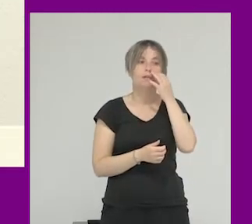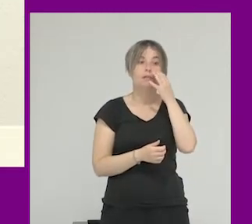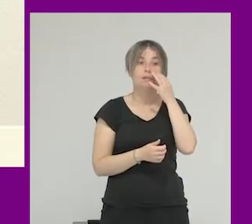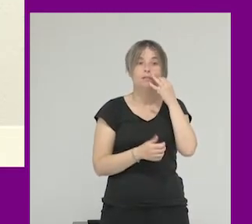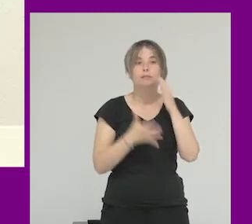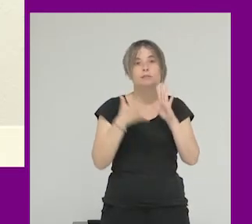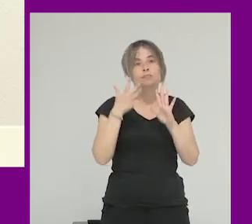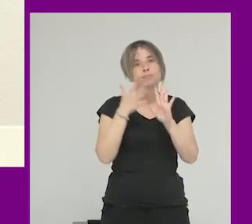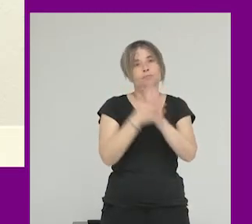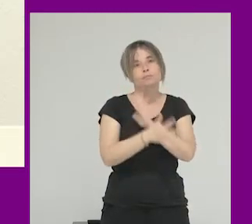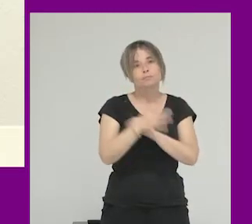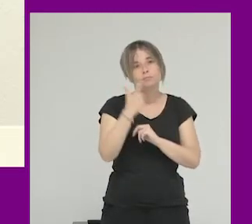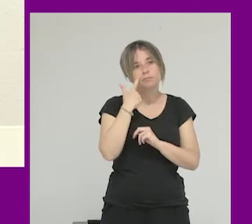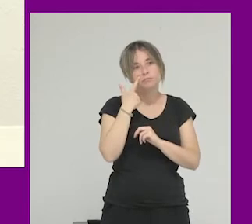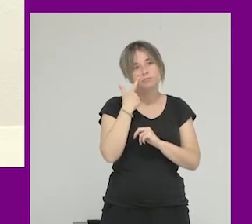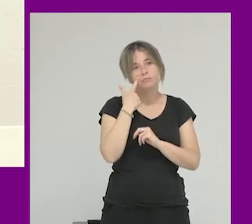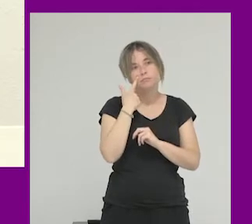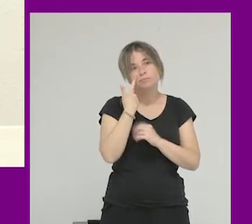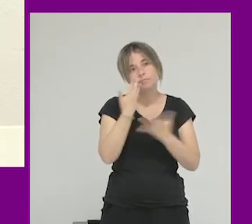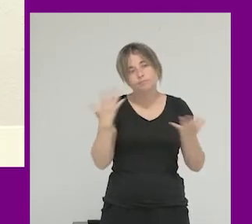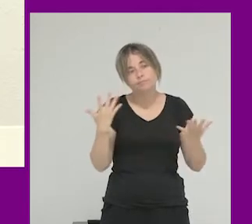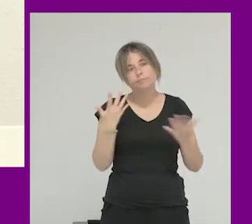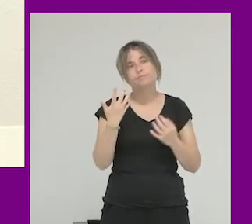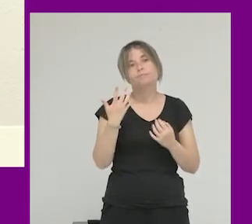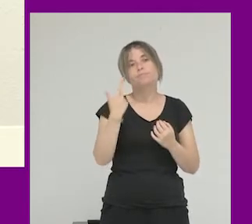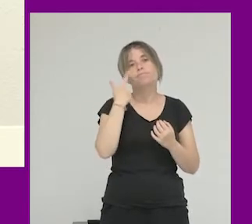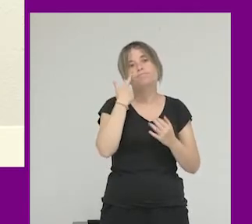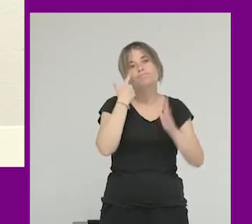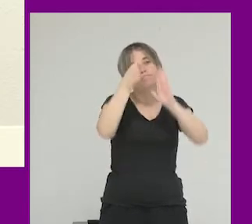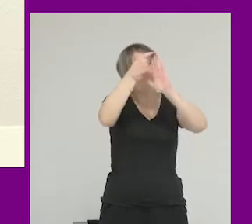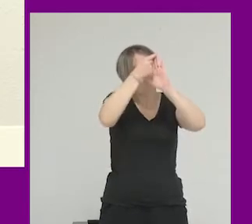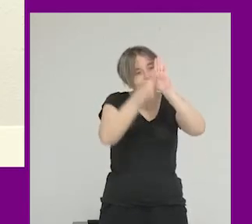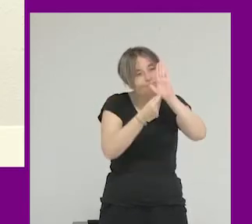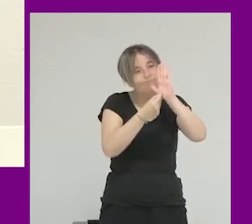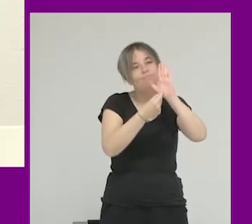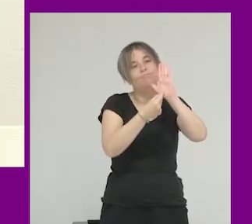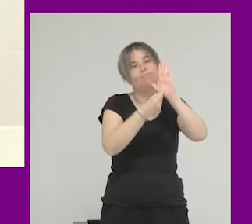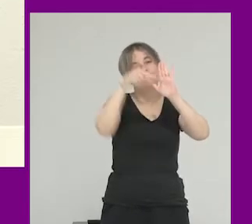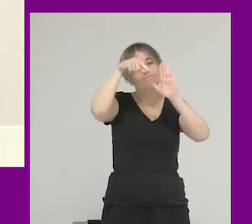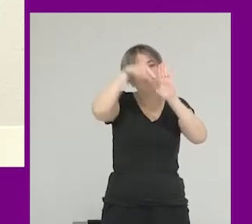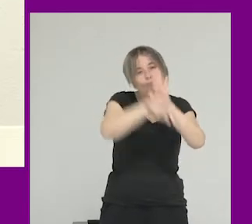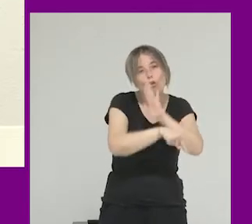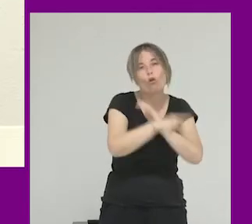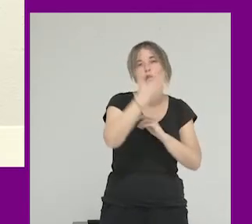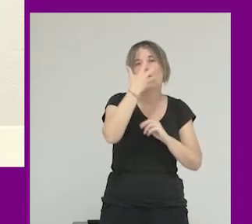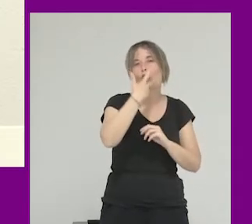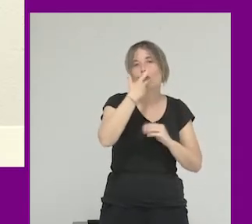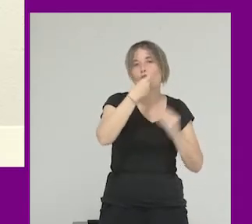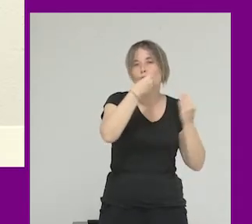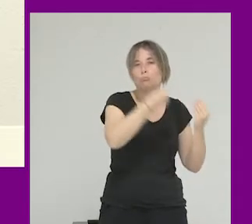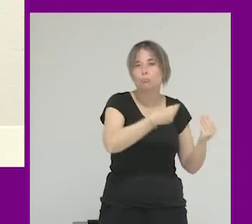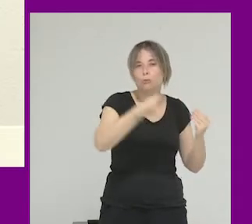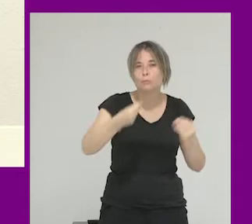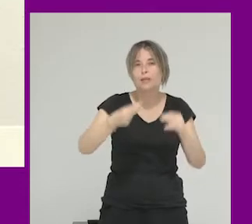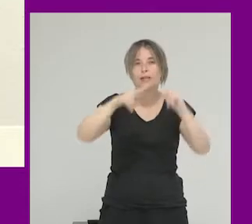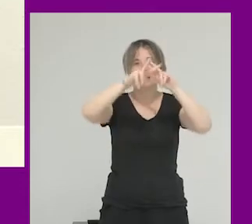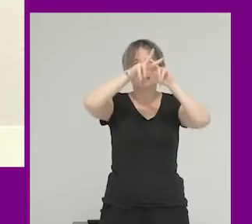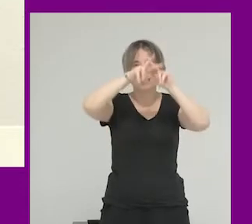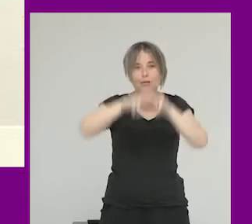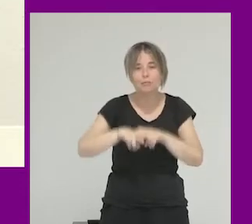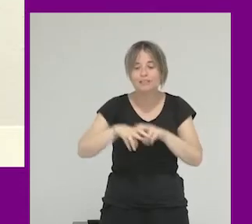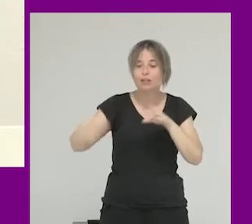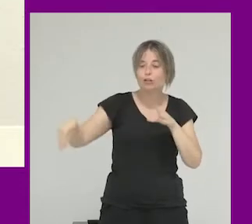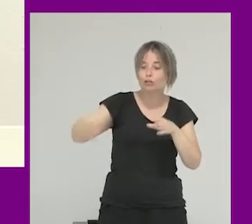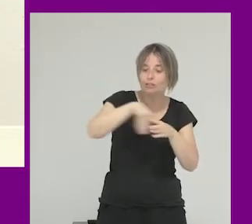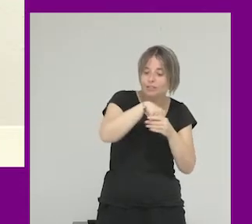todas los y los ítems, digamos, para conocer si realmente una investigación